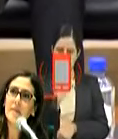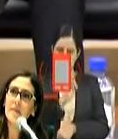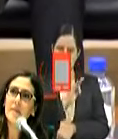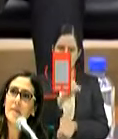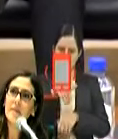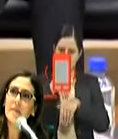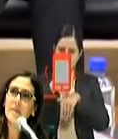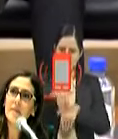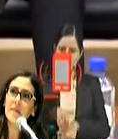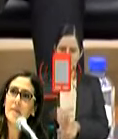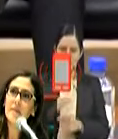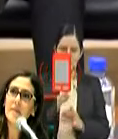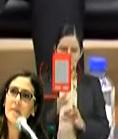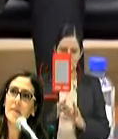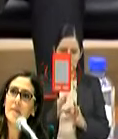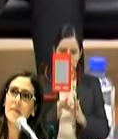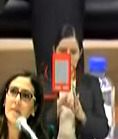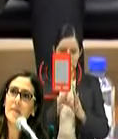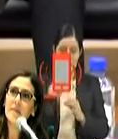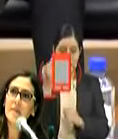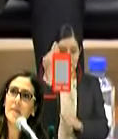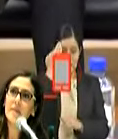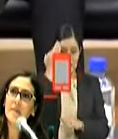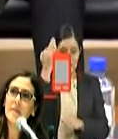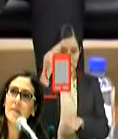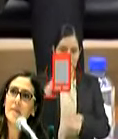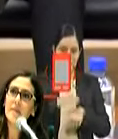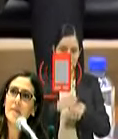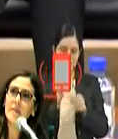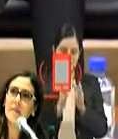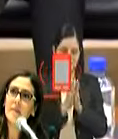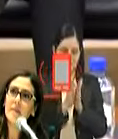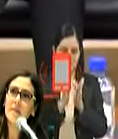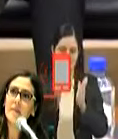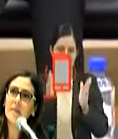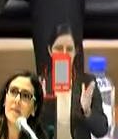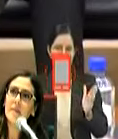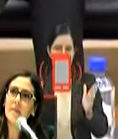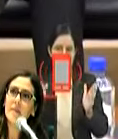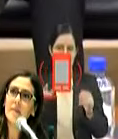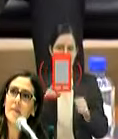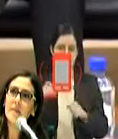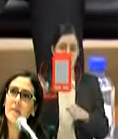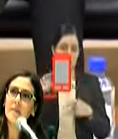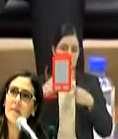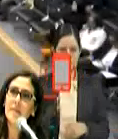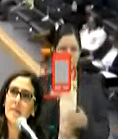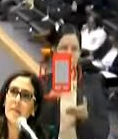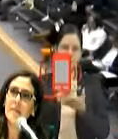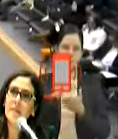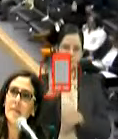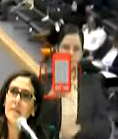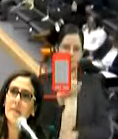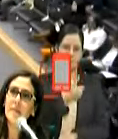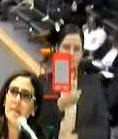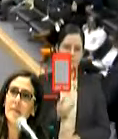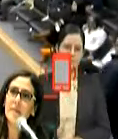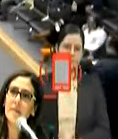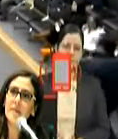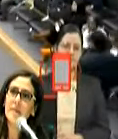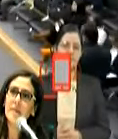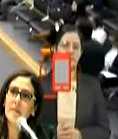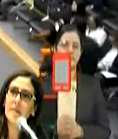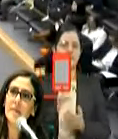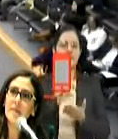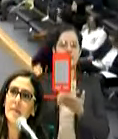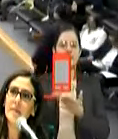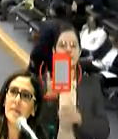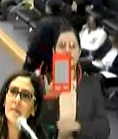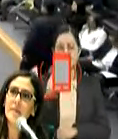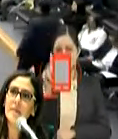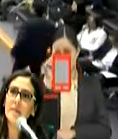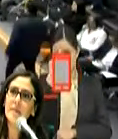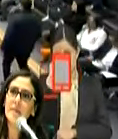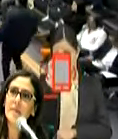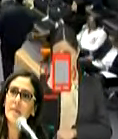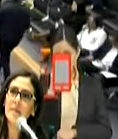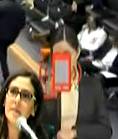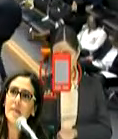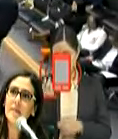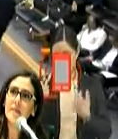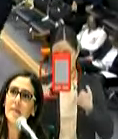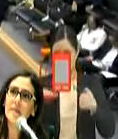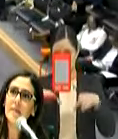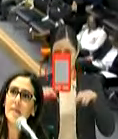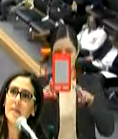INE como una institución ciudadana. Pero sí, yo creo que no fue afortunada la resolución, Mario. Bueno, pues muchas